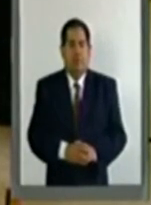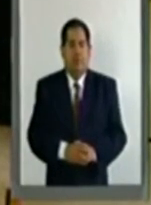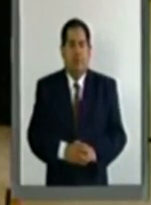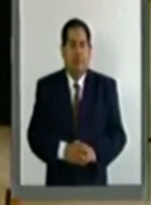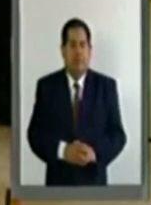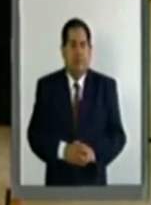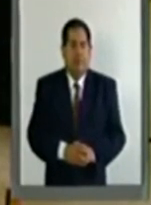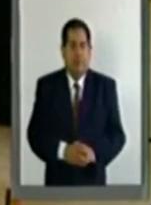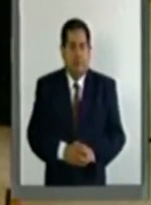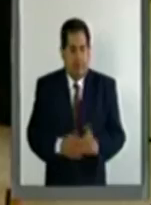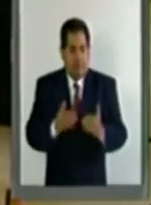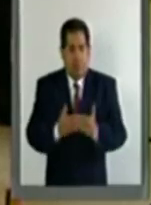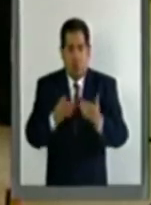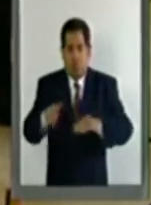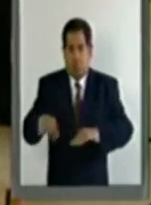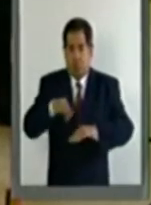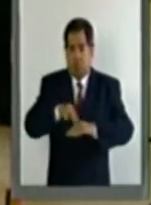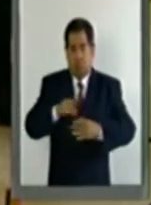llego a esta tribuna